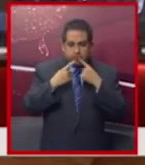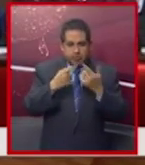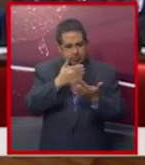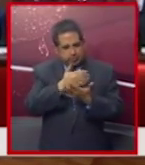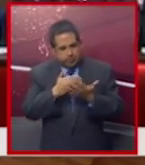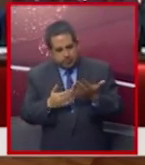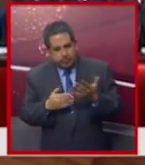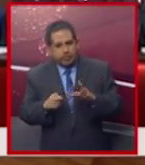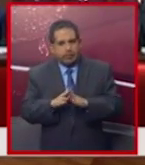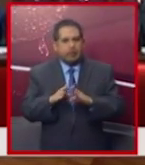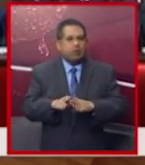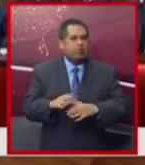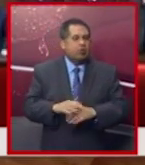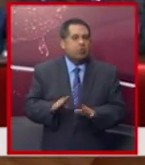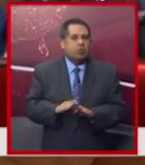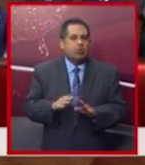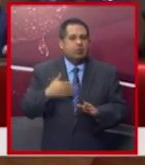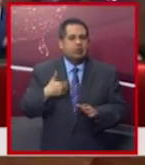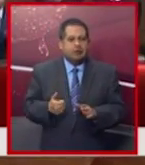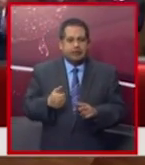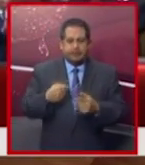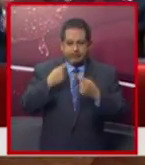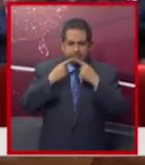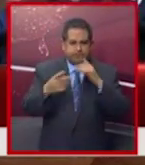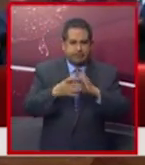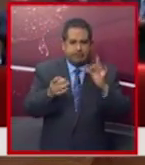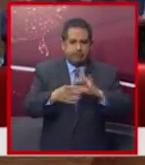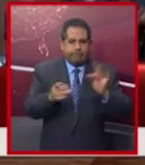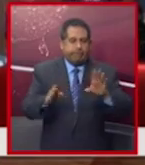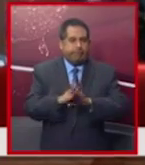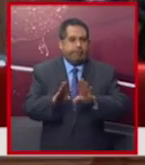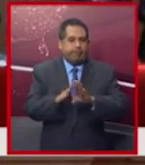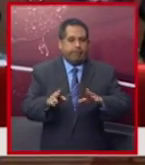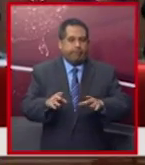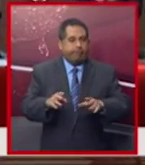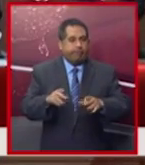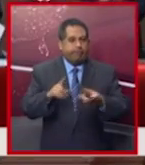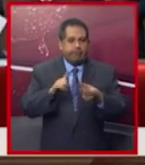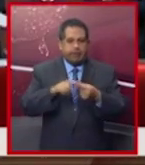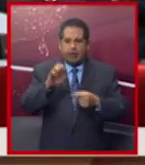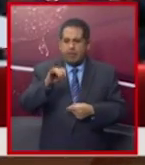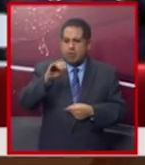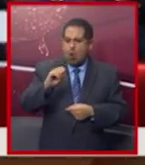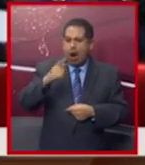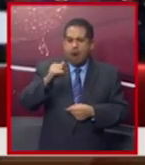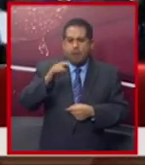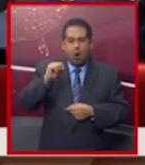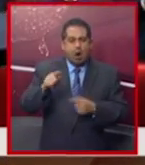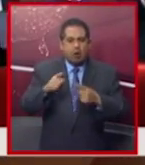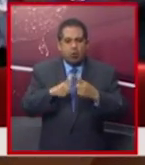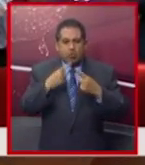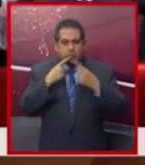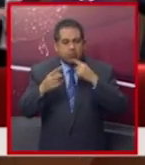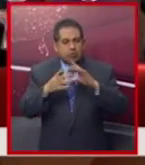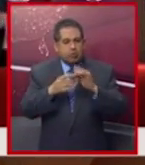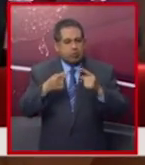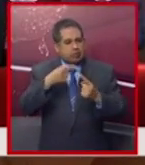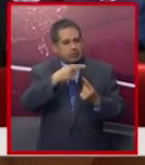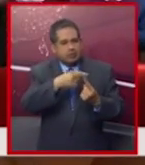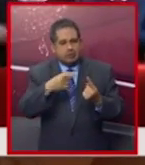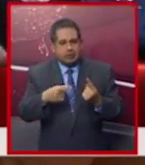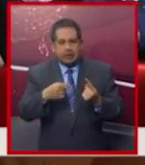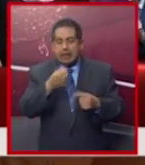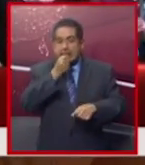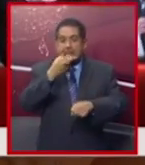el gobernador del estado, Francisco Domínguez, así como los senadores Emilio Gamboa, Enrique Burgos, Roberto Gil Suar y